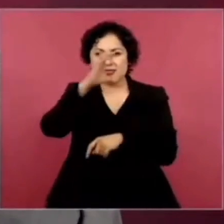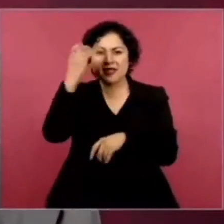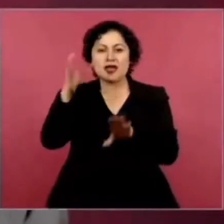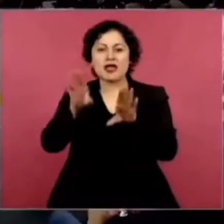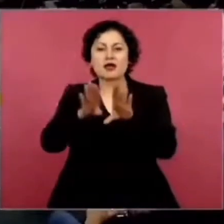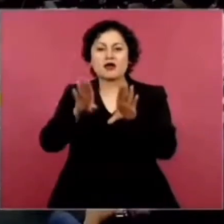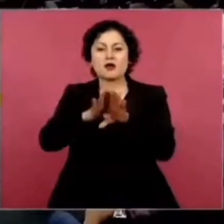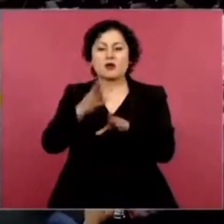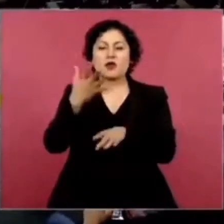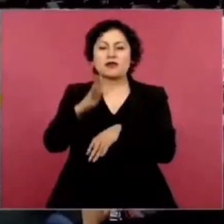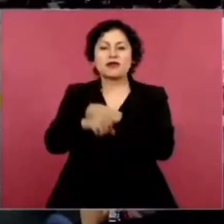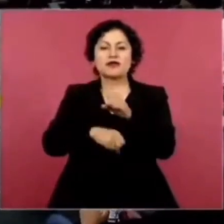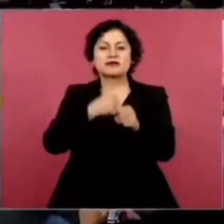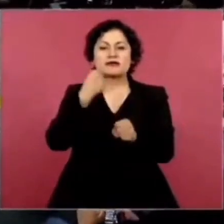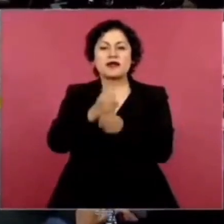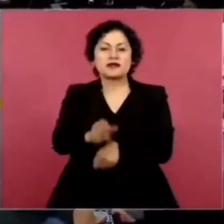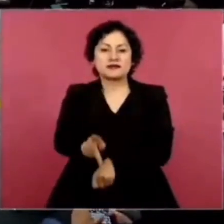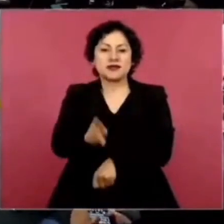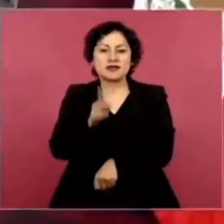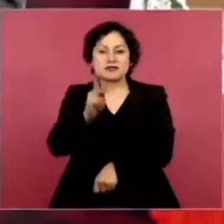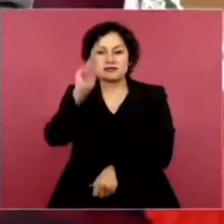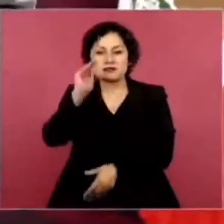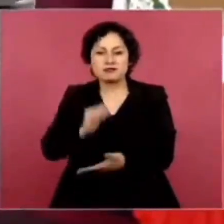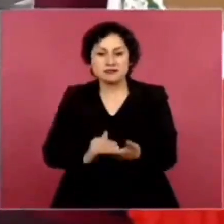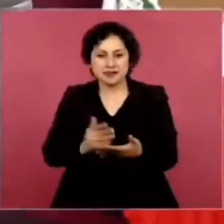Los estiran así,